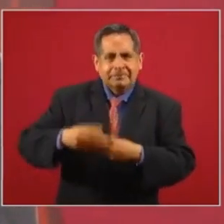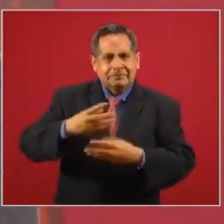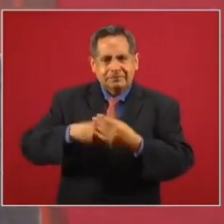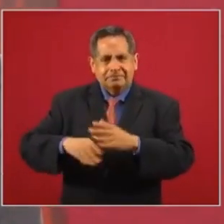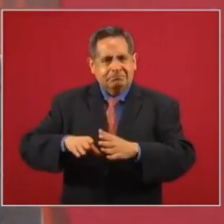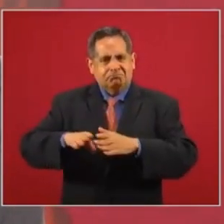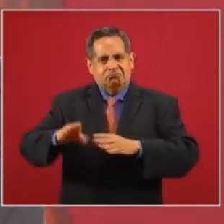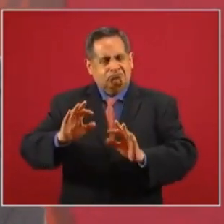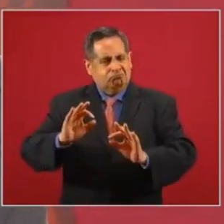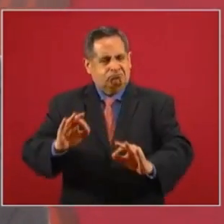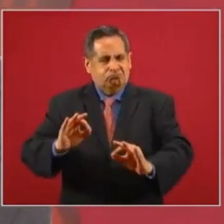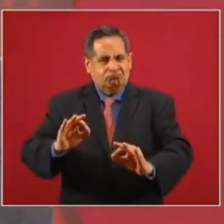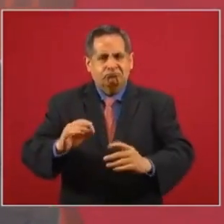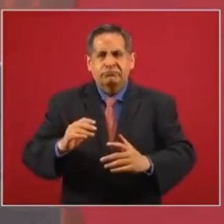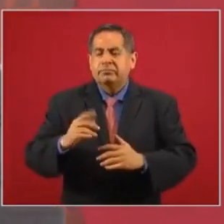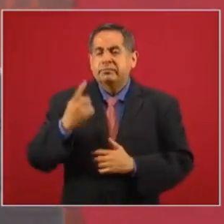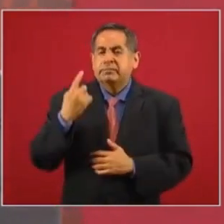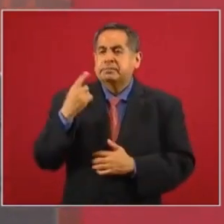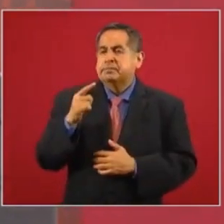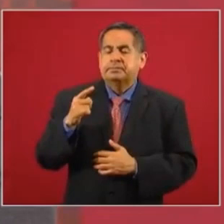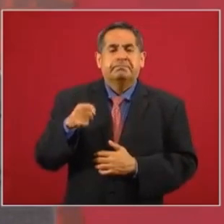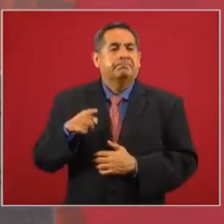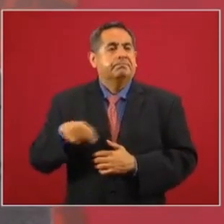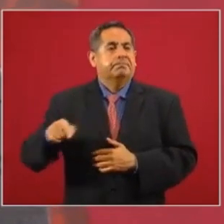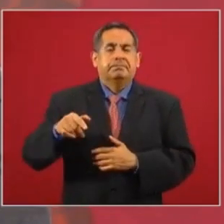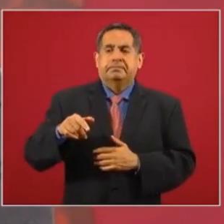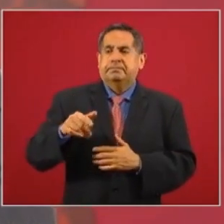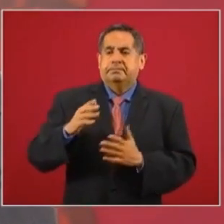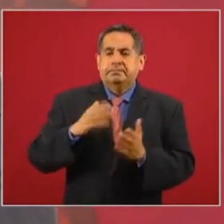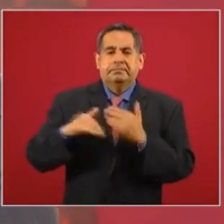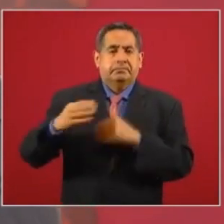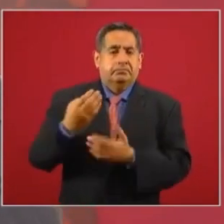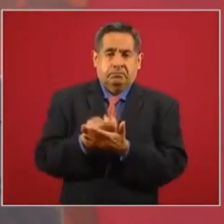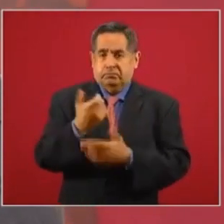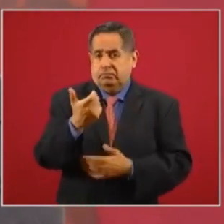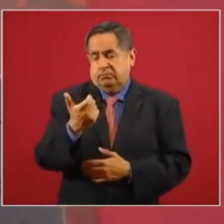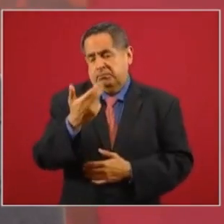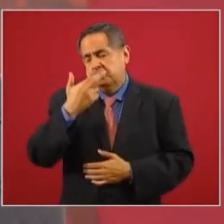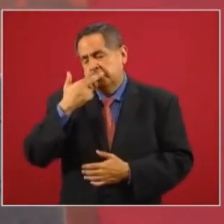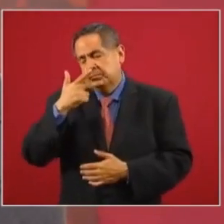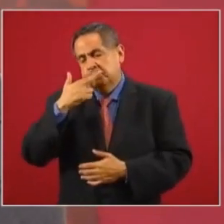fortalecimiento o el crecimiento de la economía.